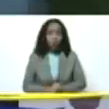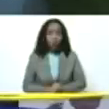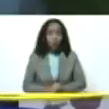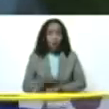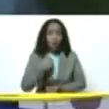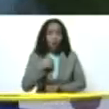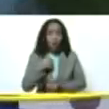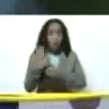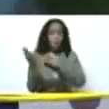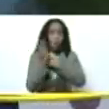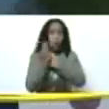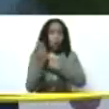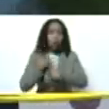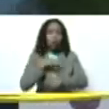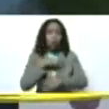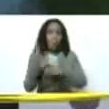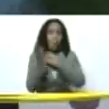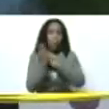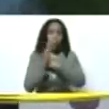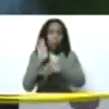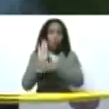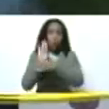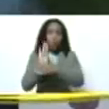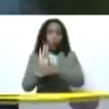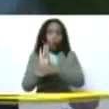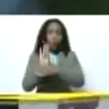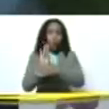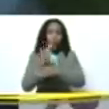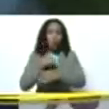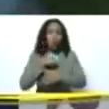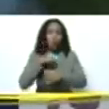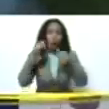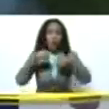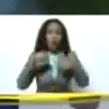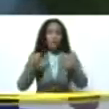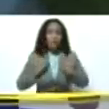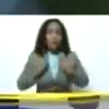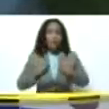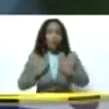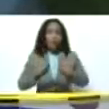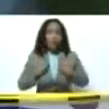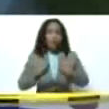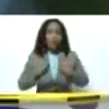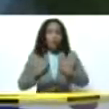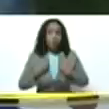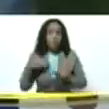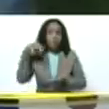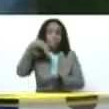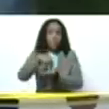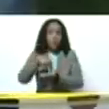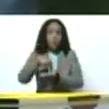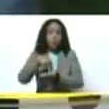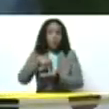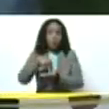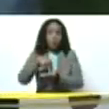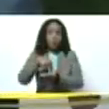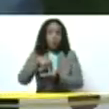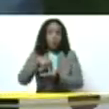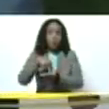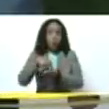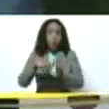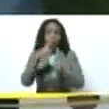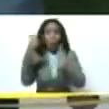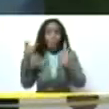estoy protegido, estamos protegidos y estamos vivos, de pie, enteros